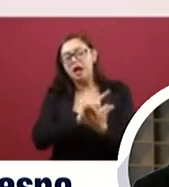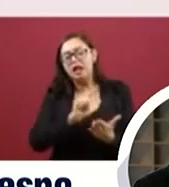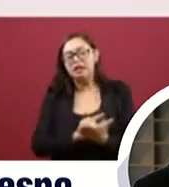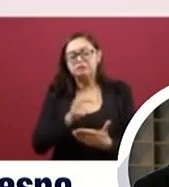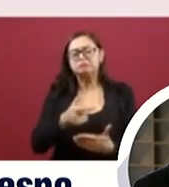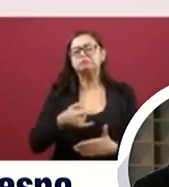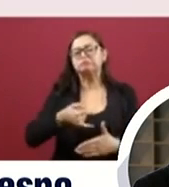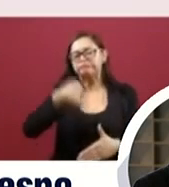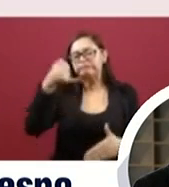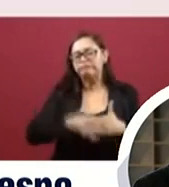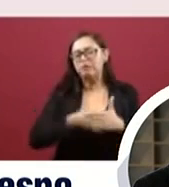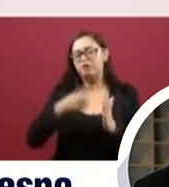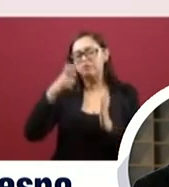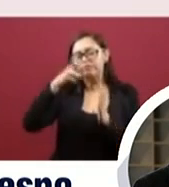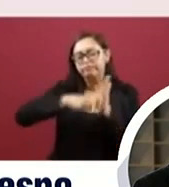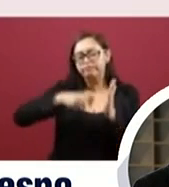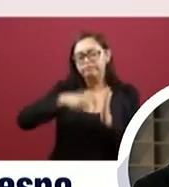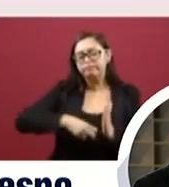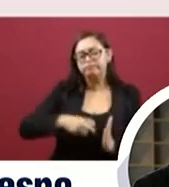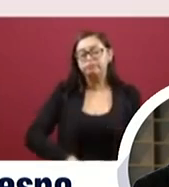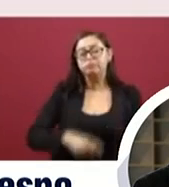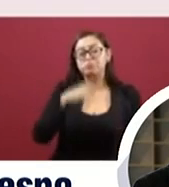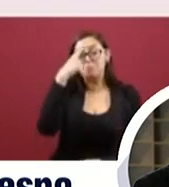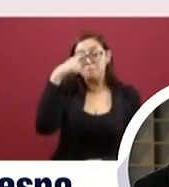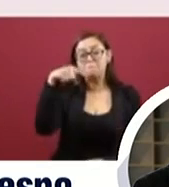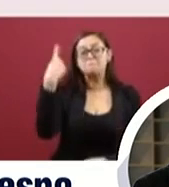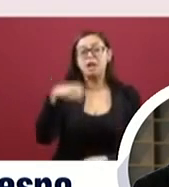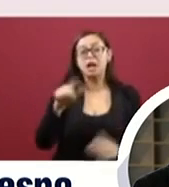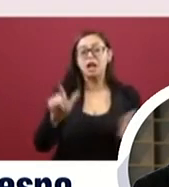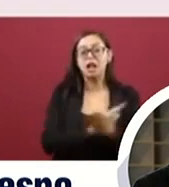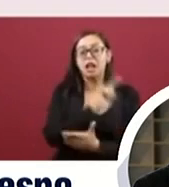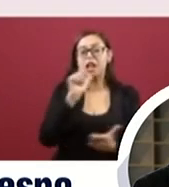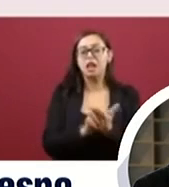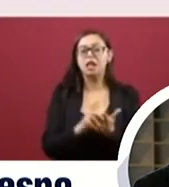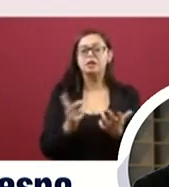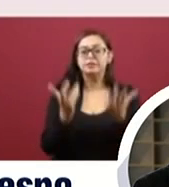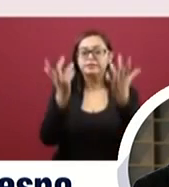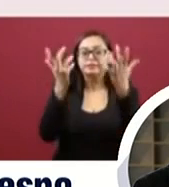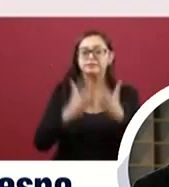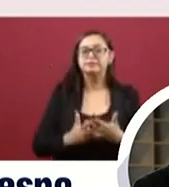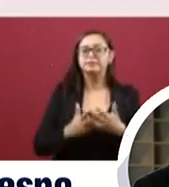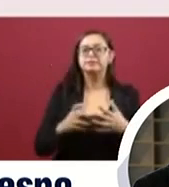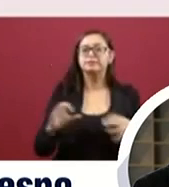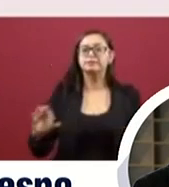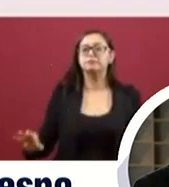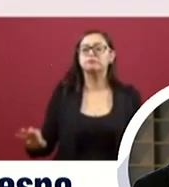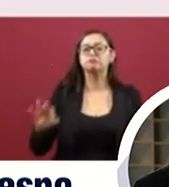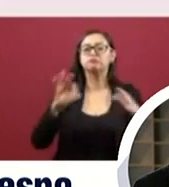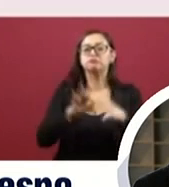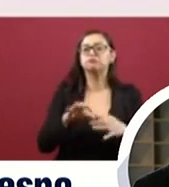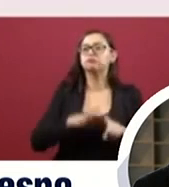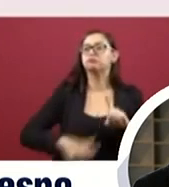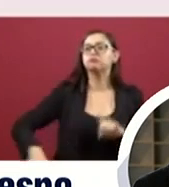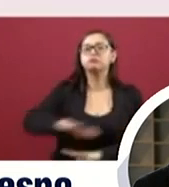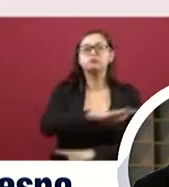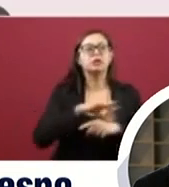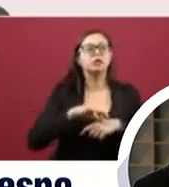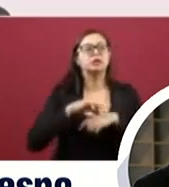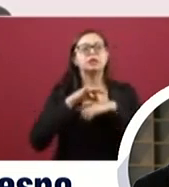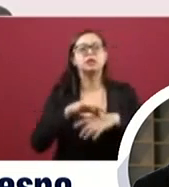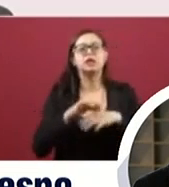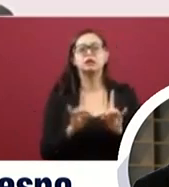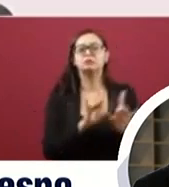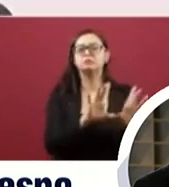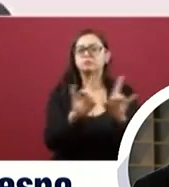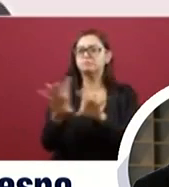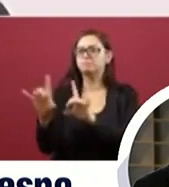gente cercana de él. Y eso tampoco es sorpresivo, porque desde antes lo venía anunciando. Cada vez que le preguntaban a quién nombraría como